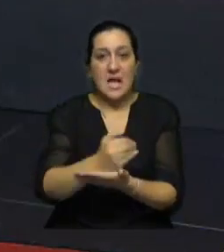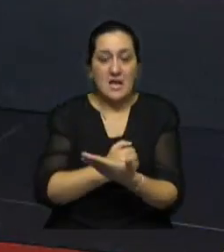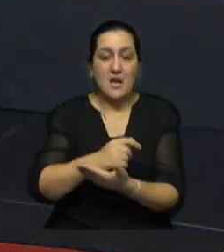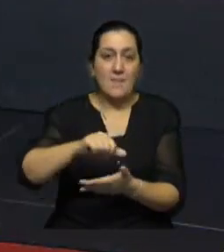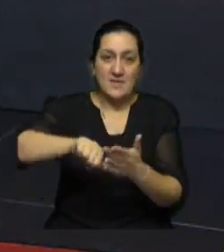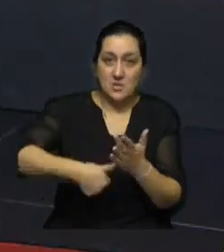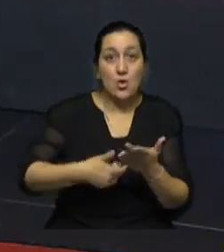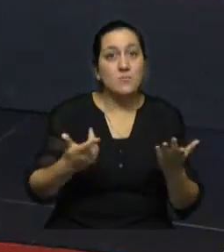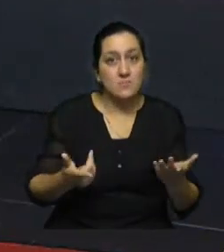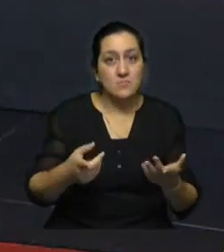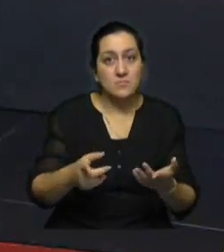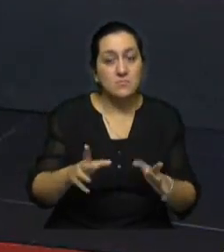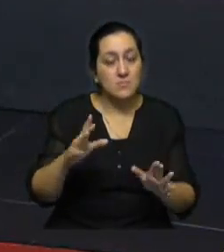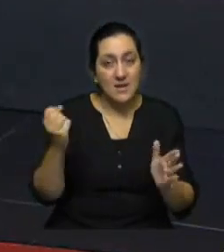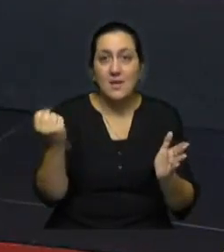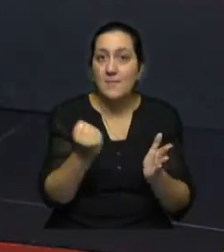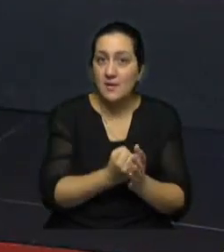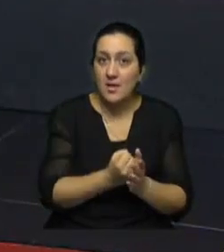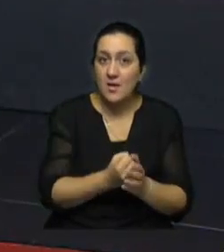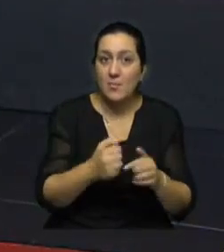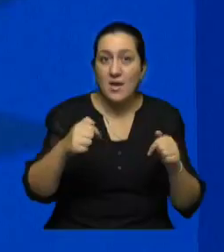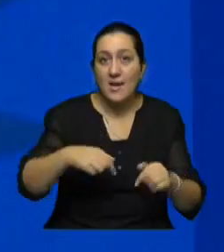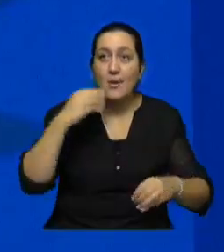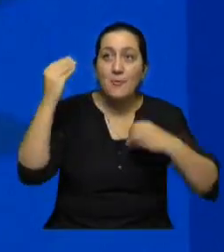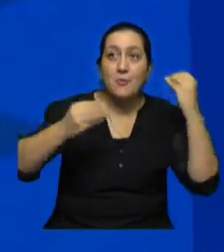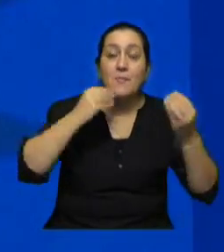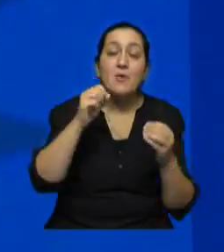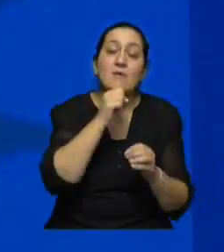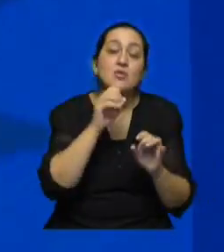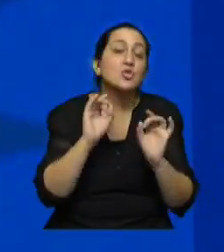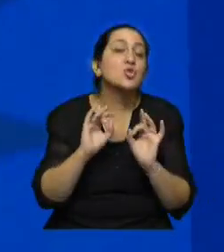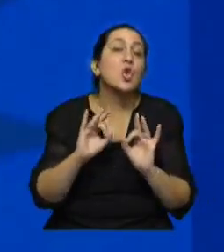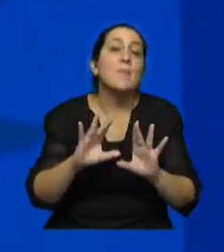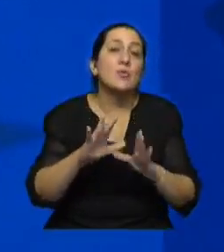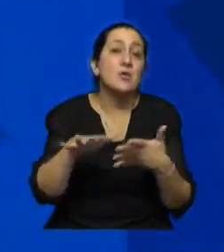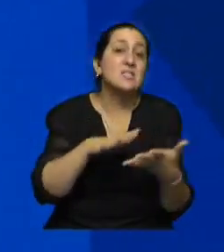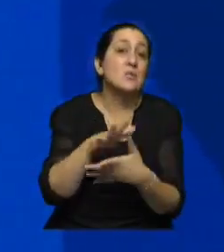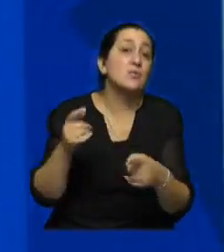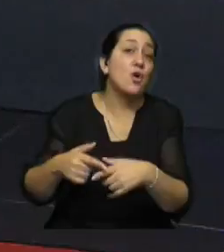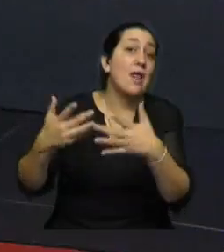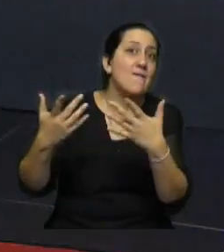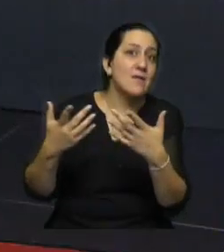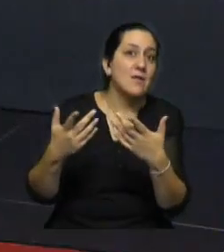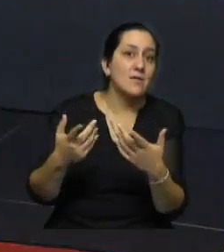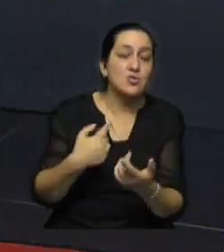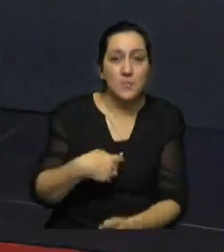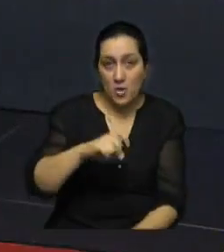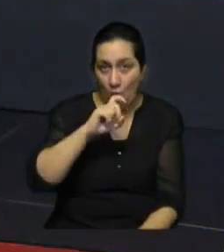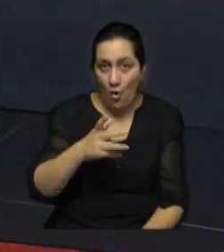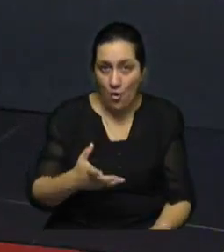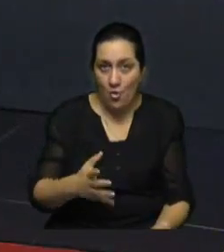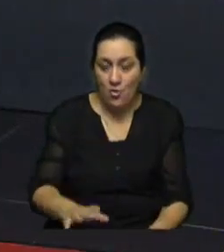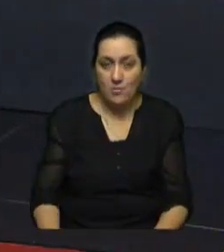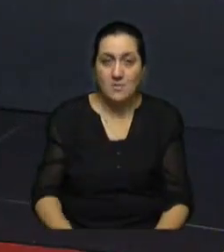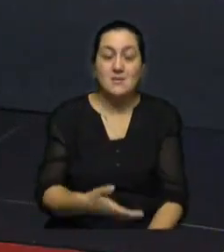lo digo para que quede grabado, porque en este país nos preocupamos de los viejos cada vez que se quema una casa de salud, nada más. ¡Me caliento! No, no, está fatal.